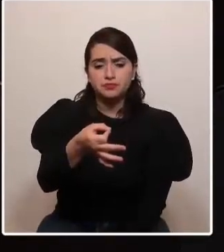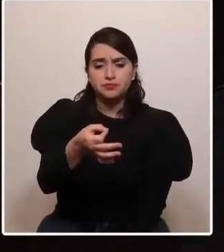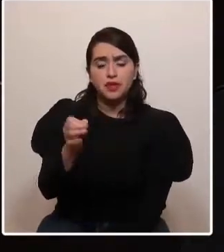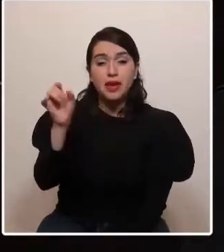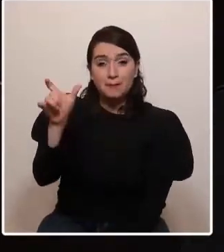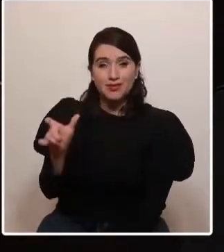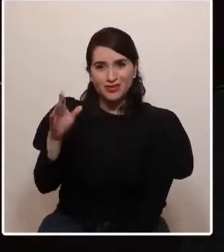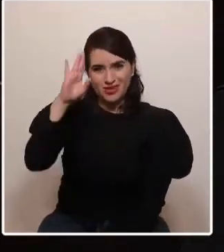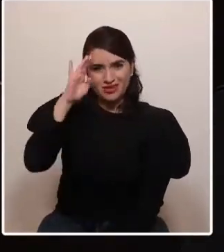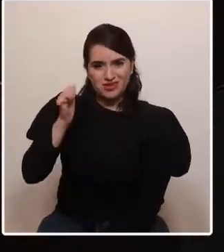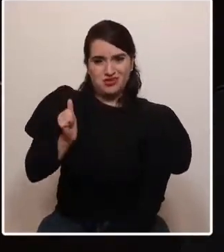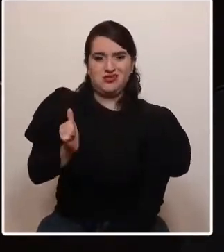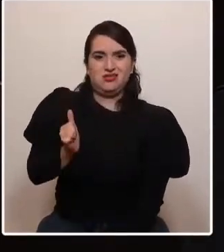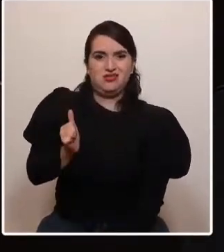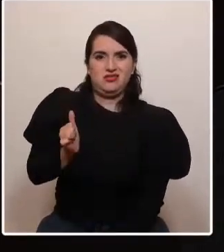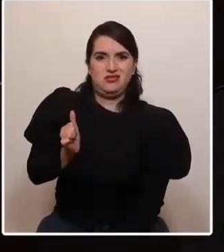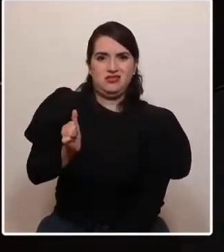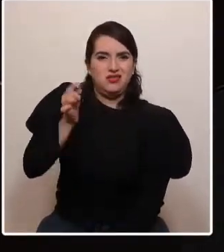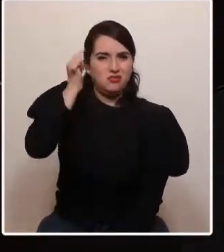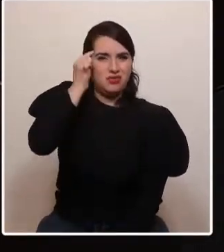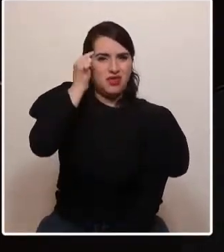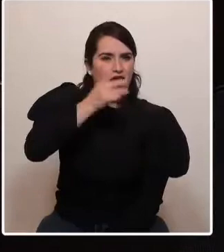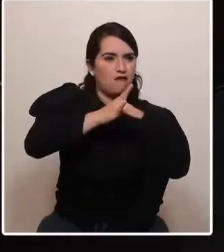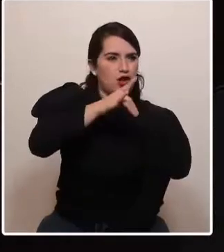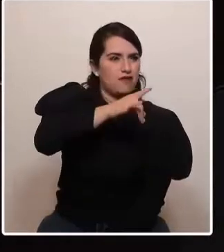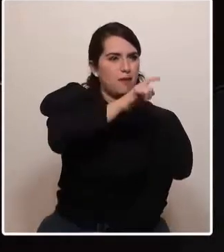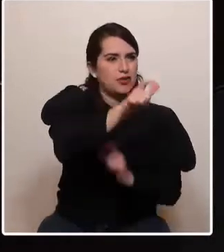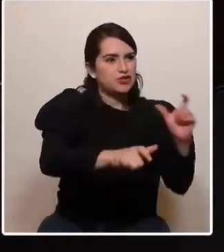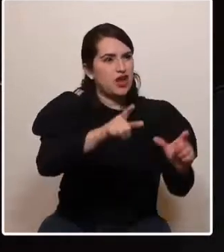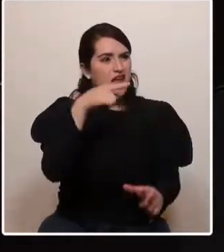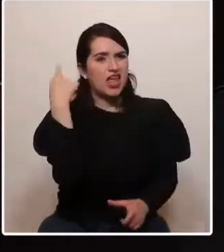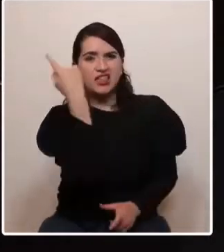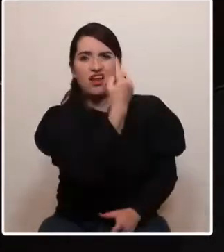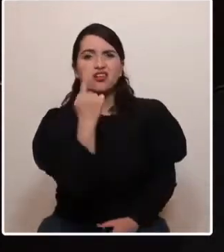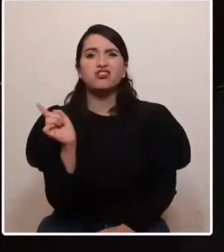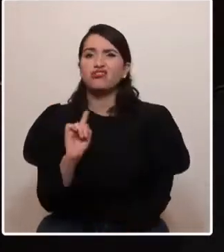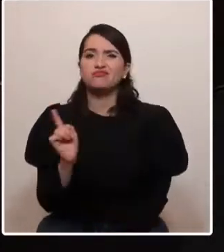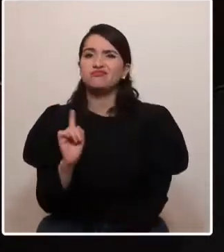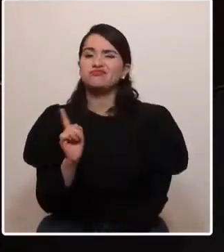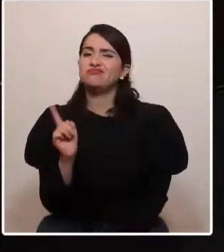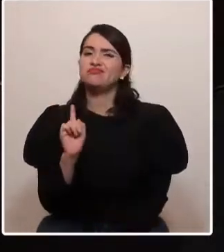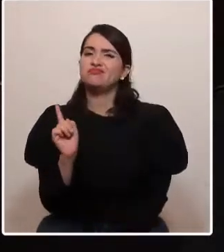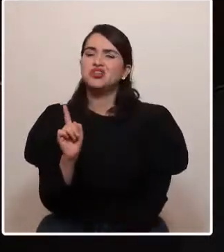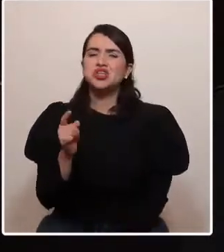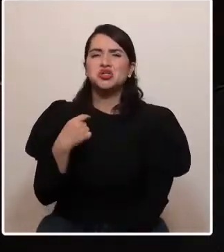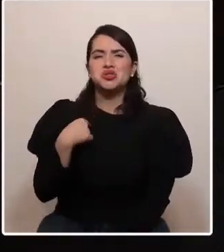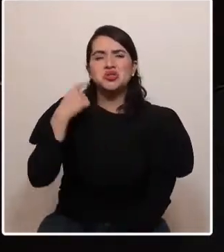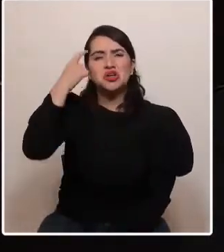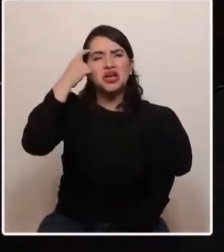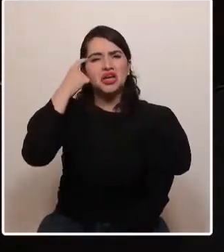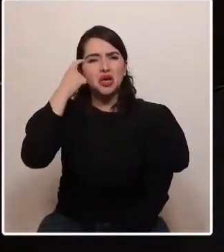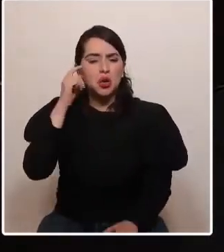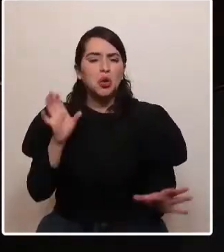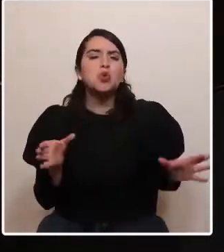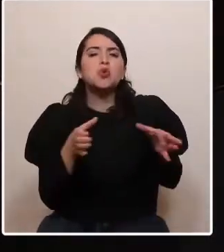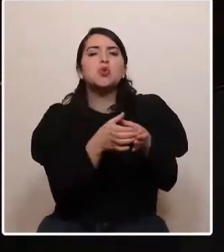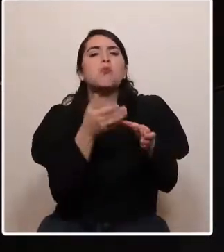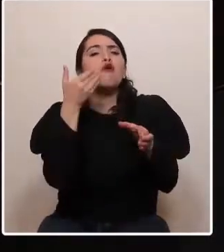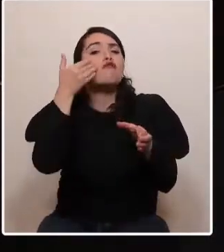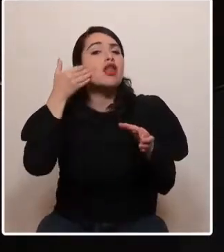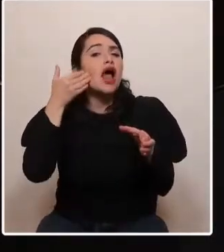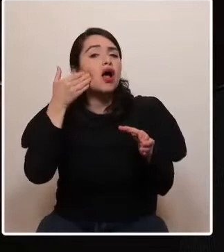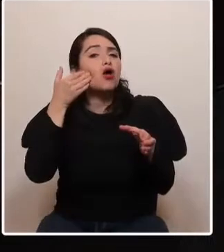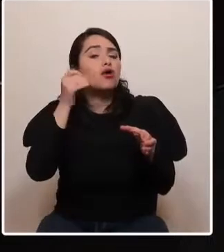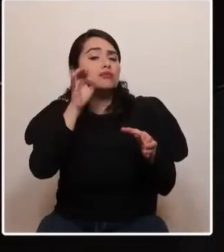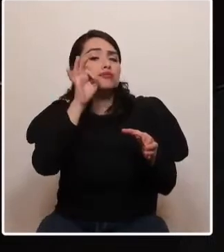no pensaba en los bolivianos en general. No creo que pensaba en la élite mestiza criolla, blanca,